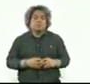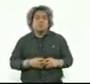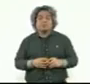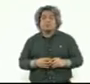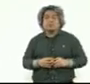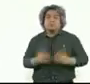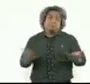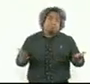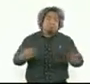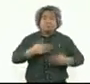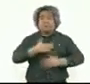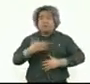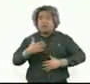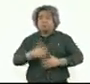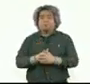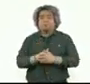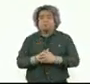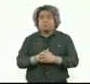Bueno, pues es